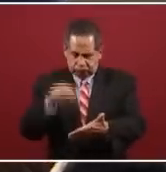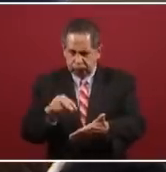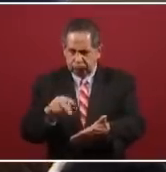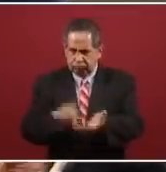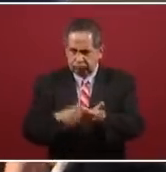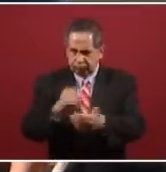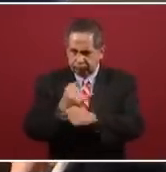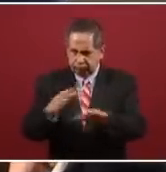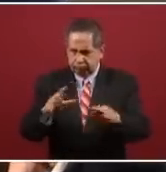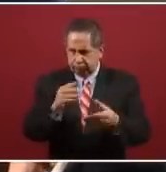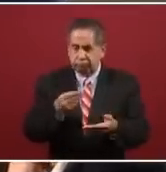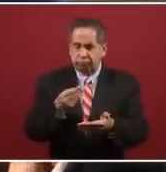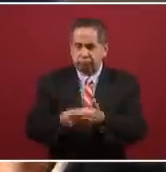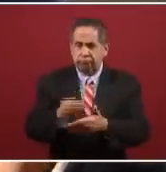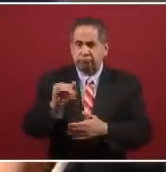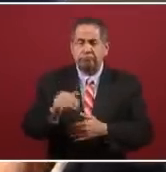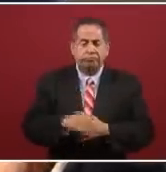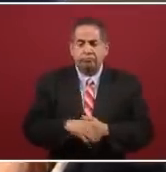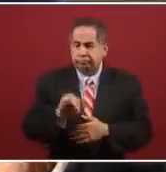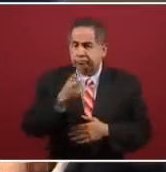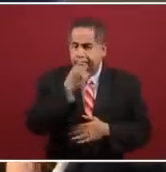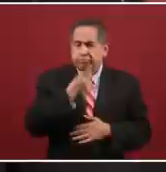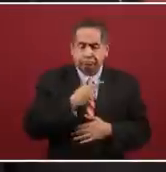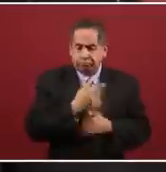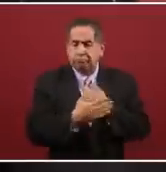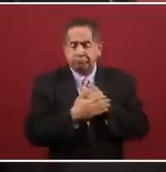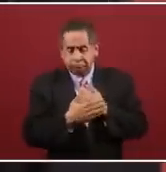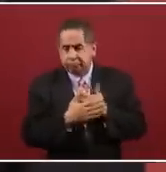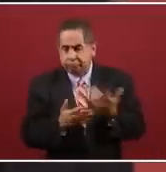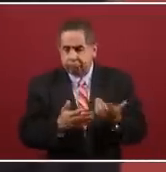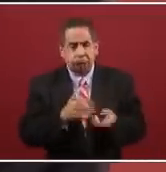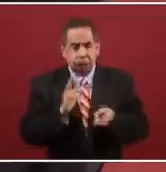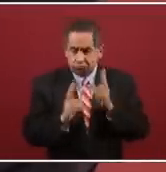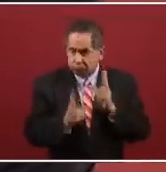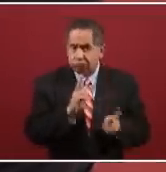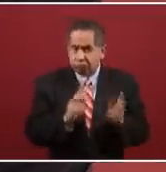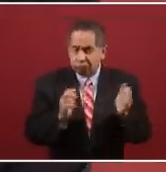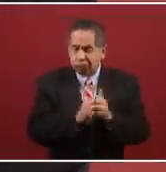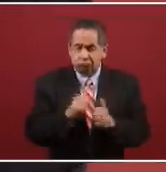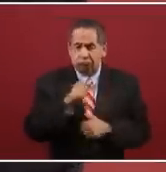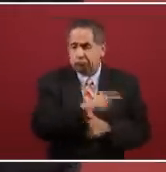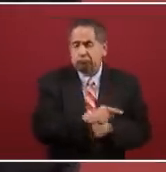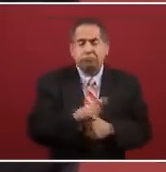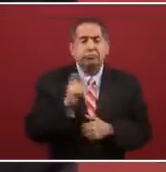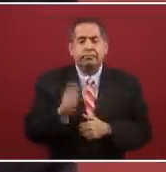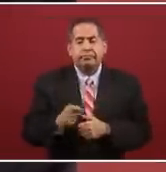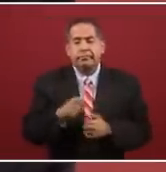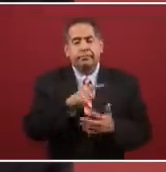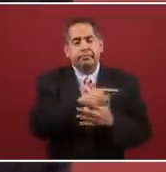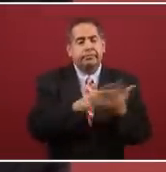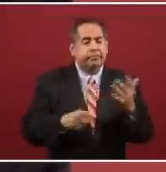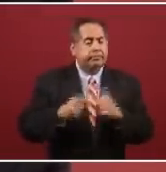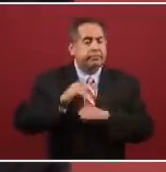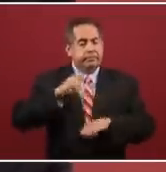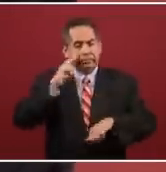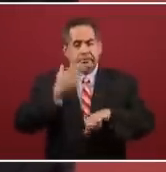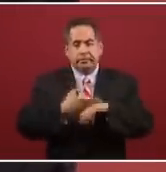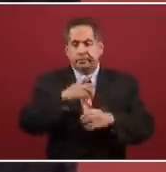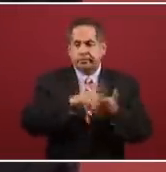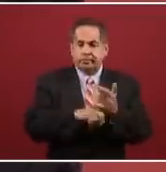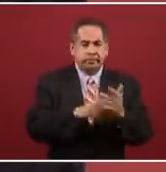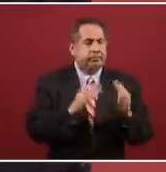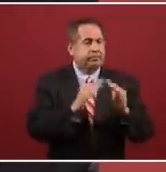informe, y sí me dijo que habló, sobre todo con los responsables de